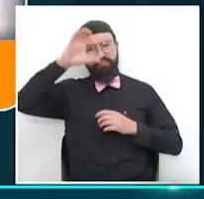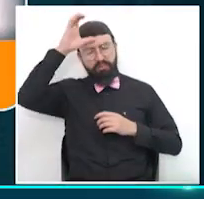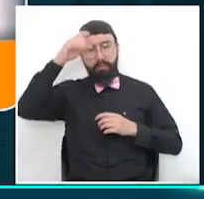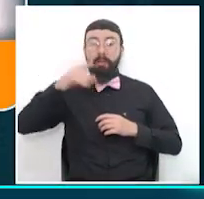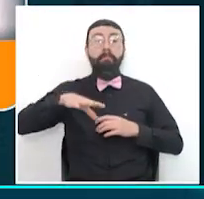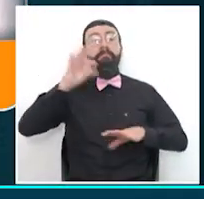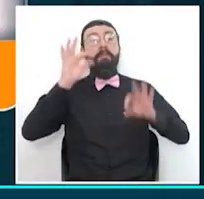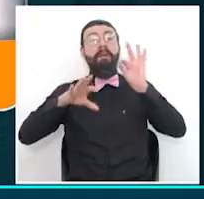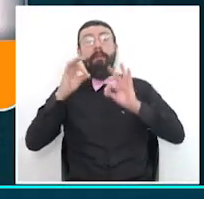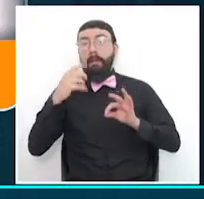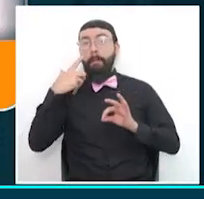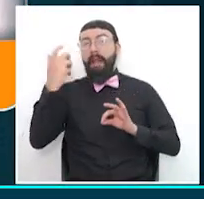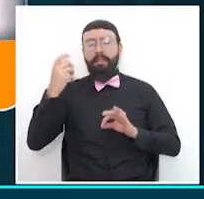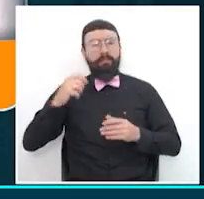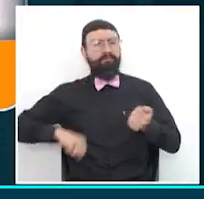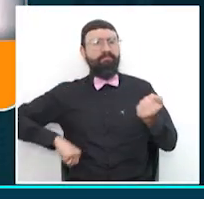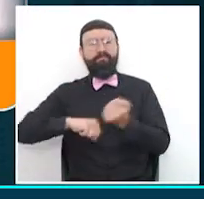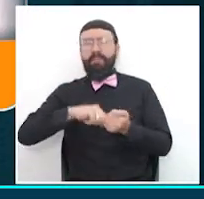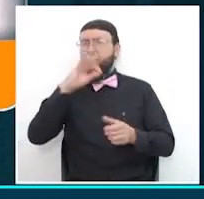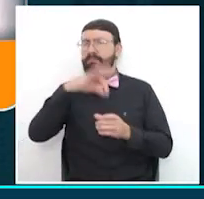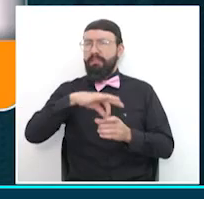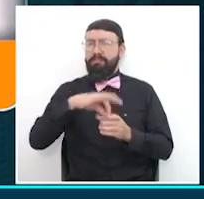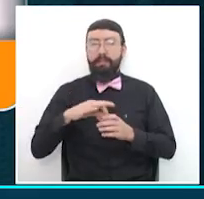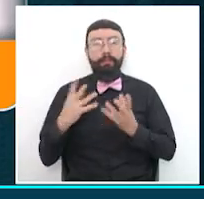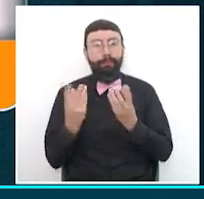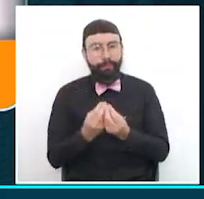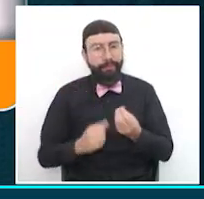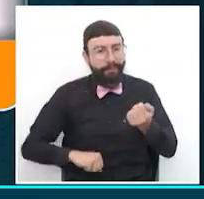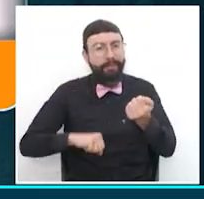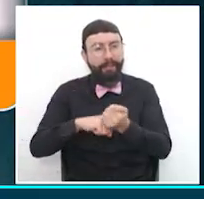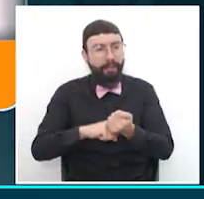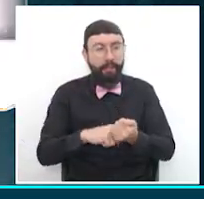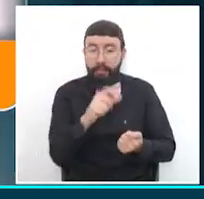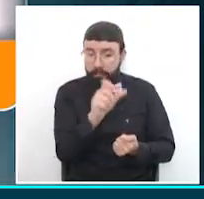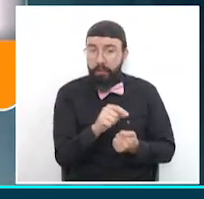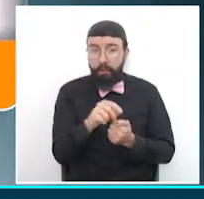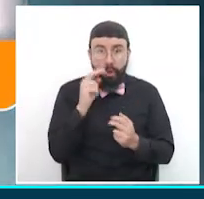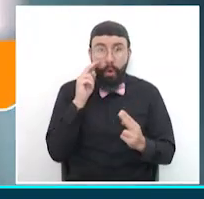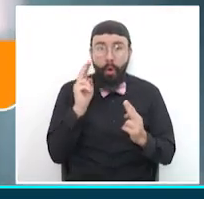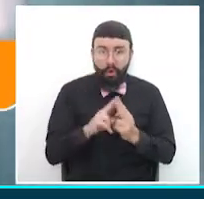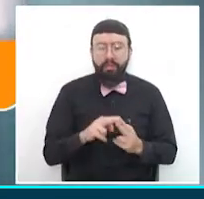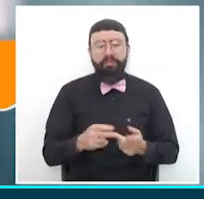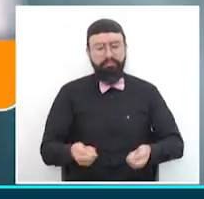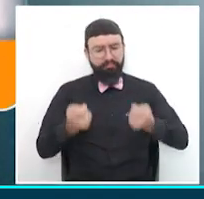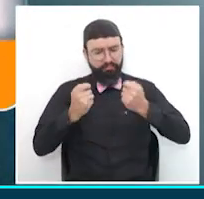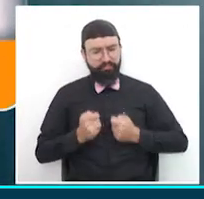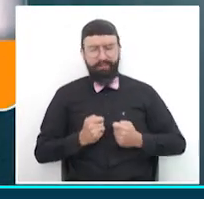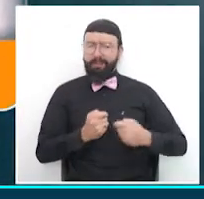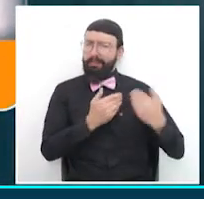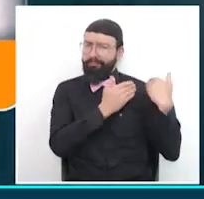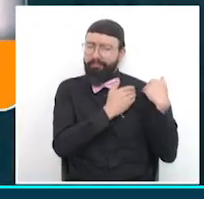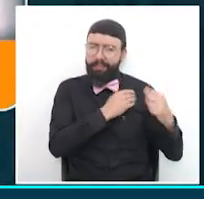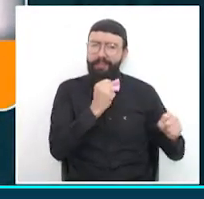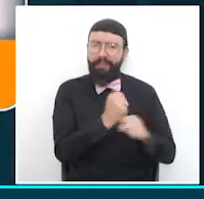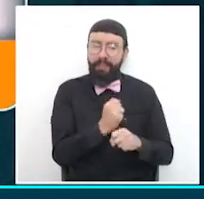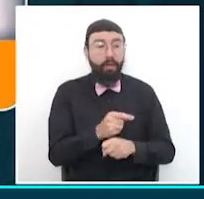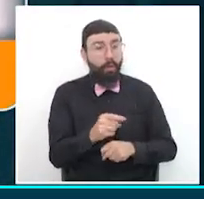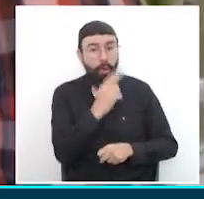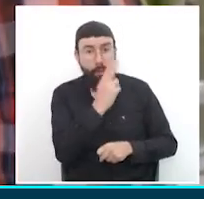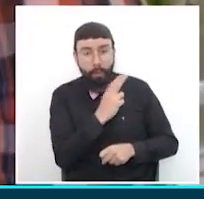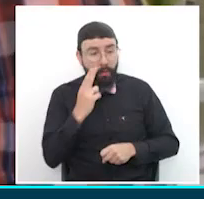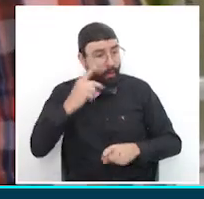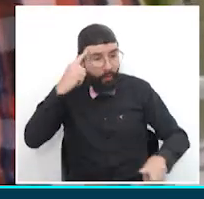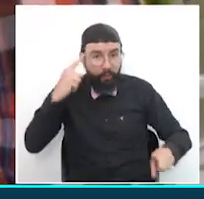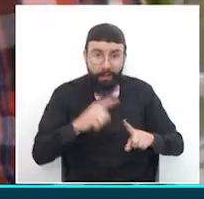mayoría contundentemente de sus consejeros, que conoce el oficio, que está comprometido con la actividad